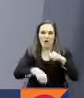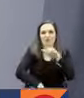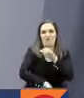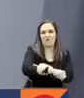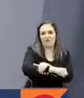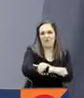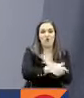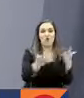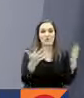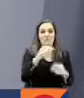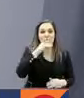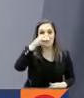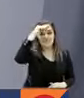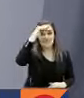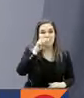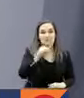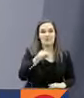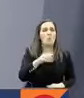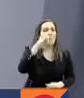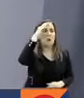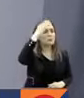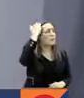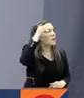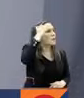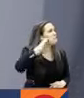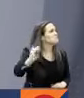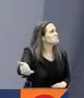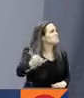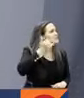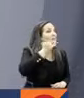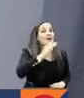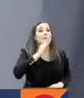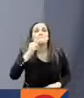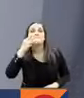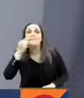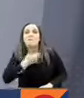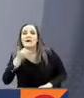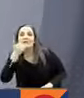La policía atendió una llamada que recibió de los padres del jugador.